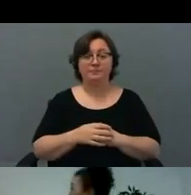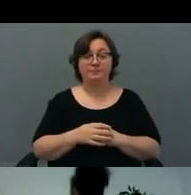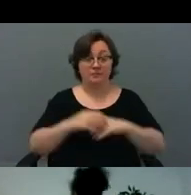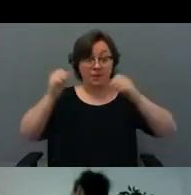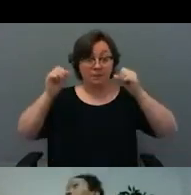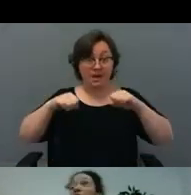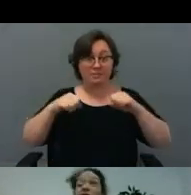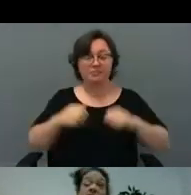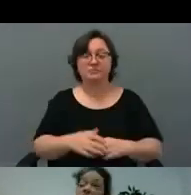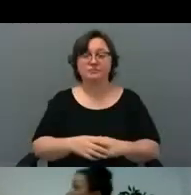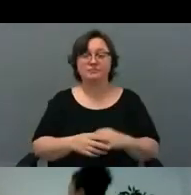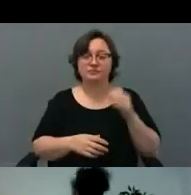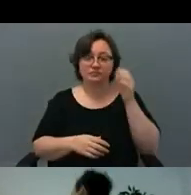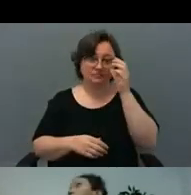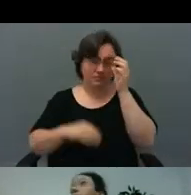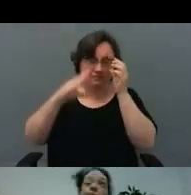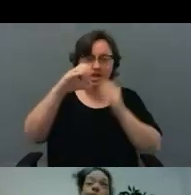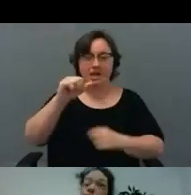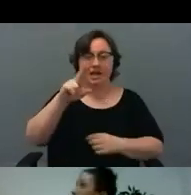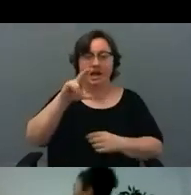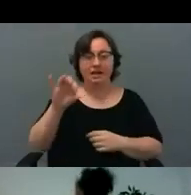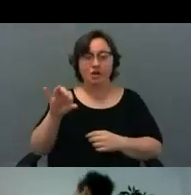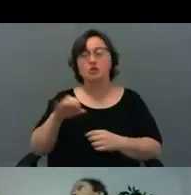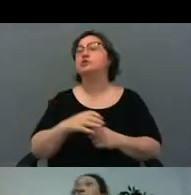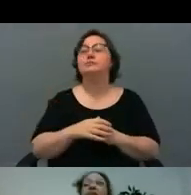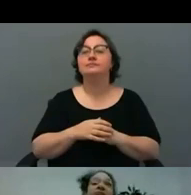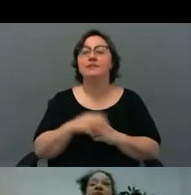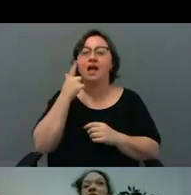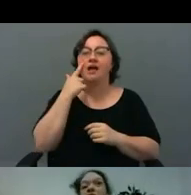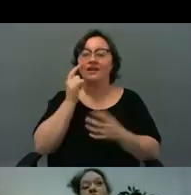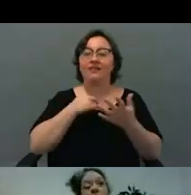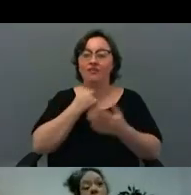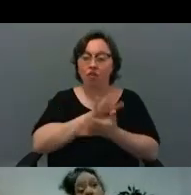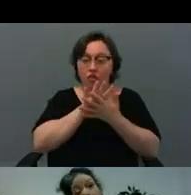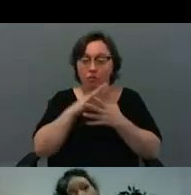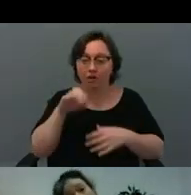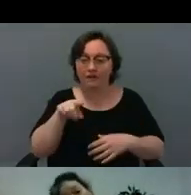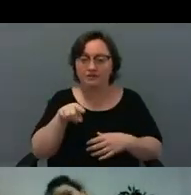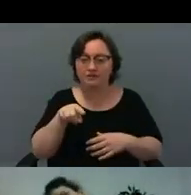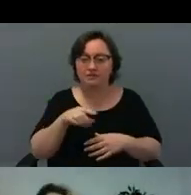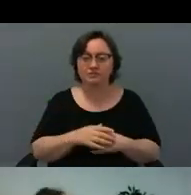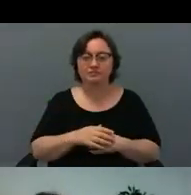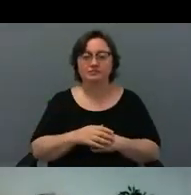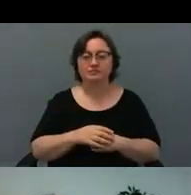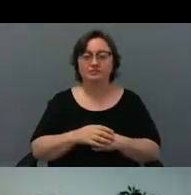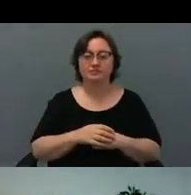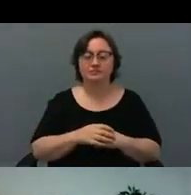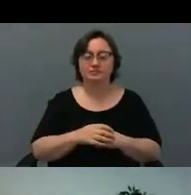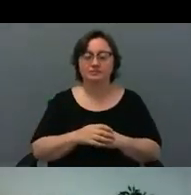Vale, Carlos Robla, a ver si puedes intervenir, Carlos.